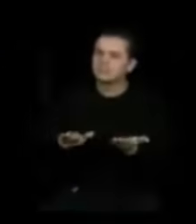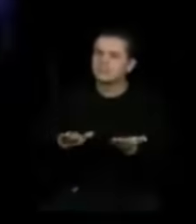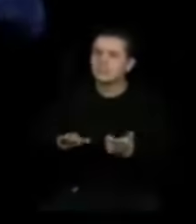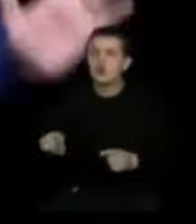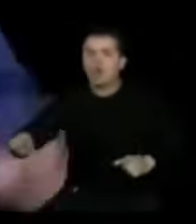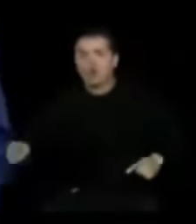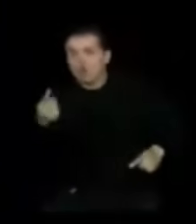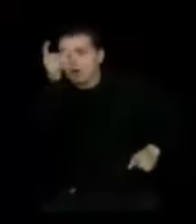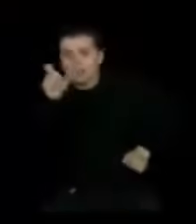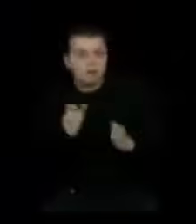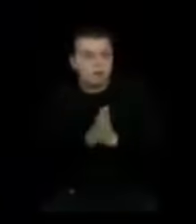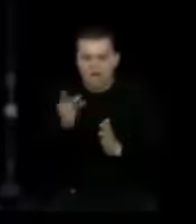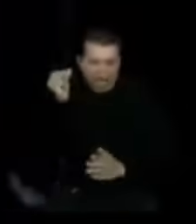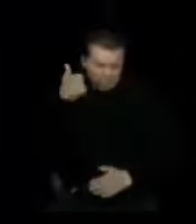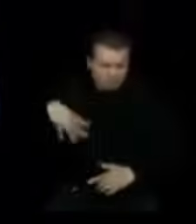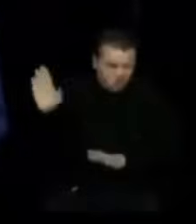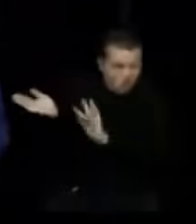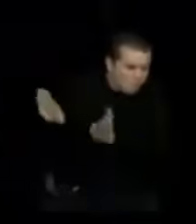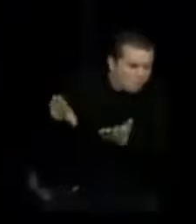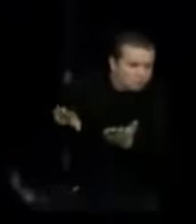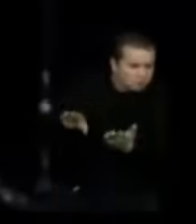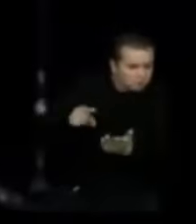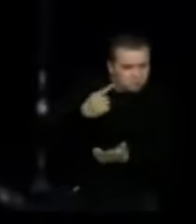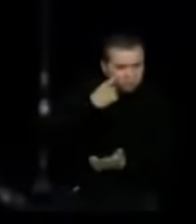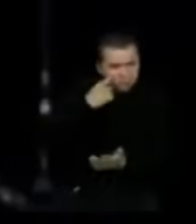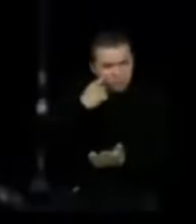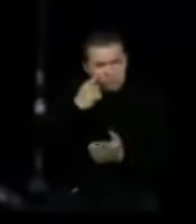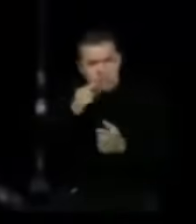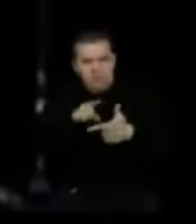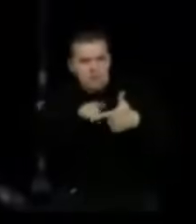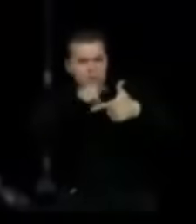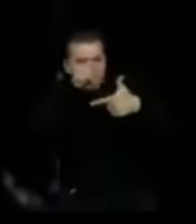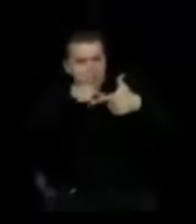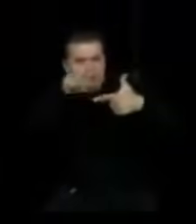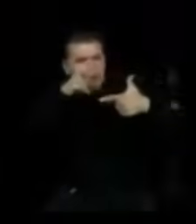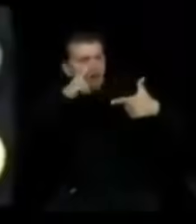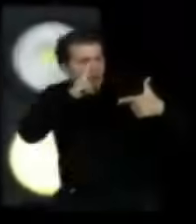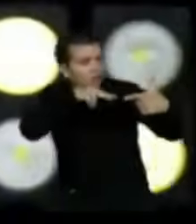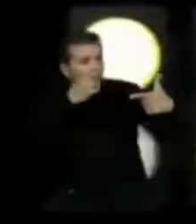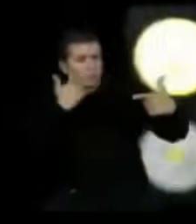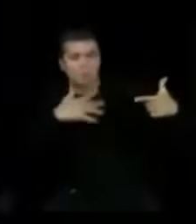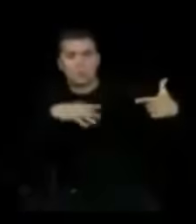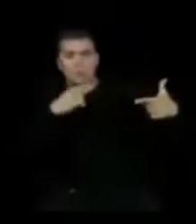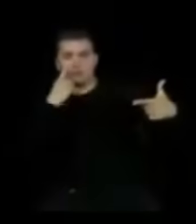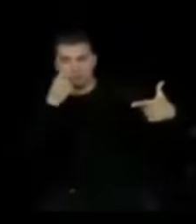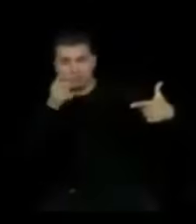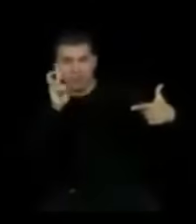hay uno que se pueda escapar. No sé si usted ha leído las estadísticas y los estudios.